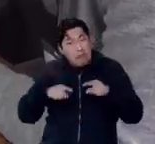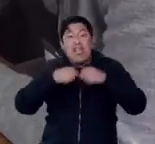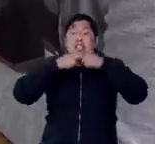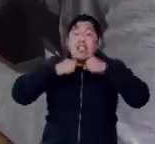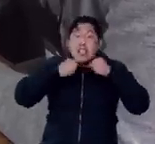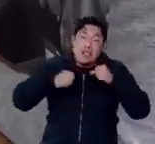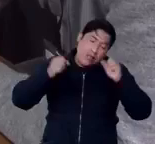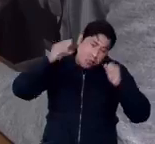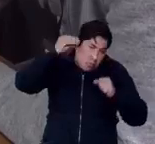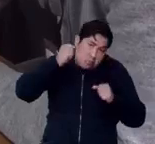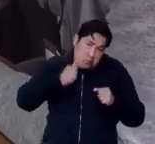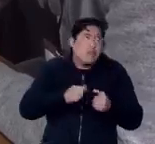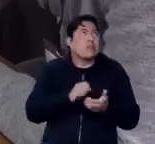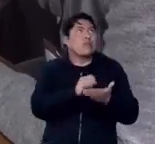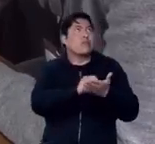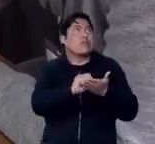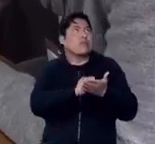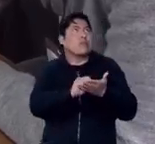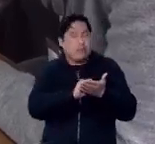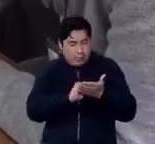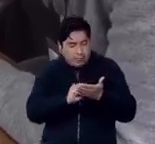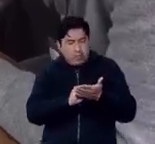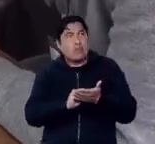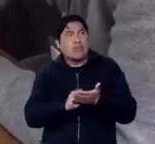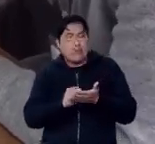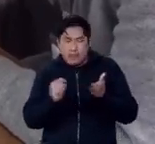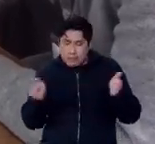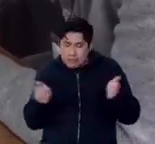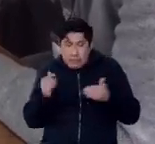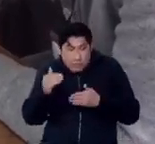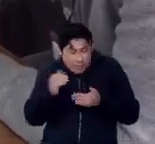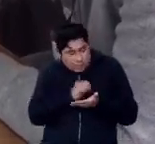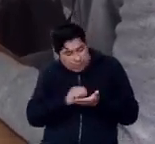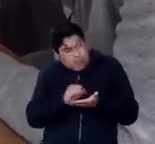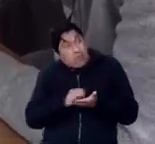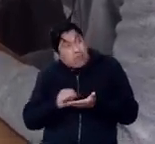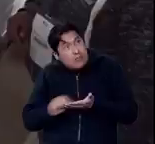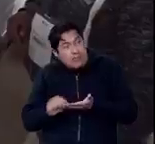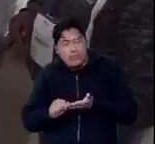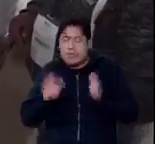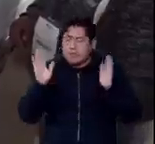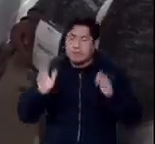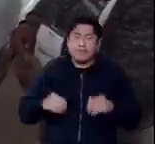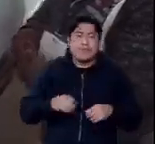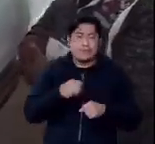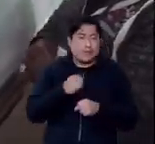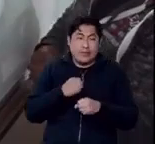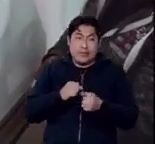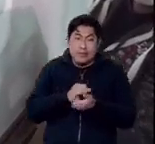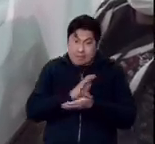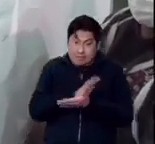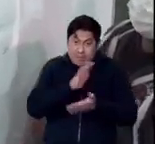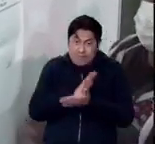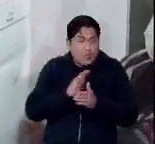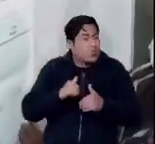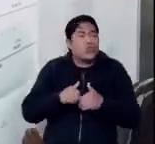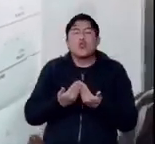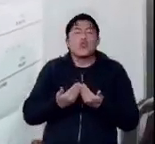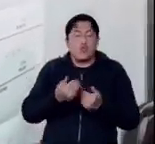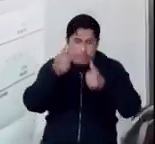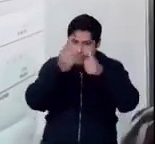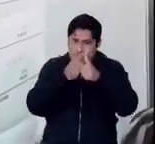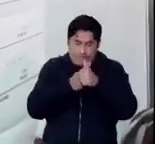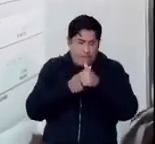la secretaria o el secretario registrarán los resultados en la hoja de trabajo pequeña. Las hojas de trabajo se llenan según el